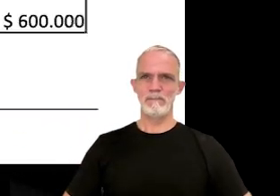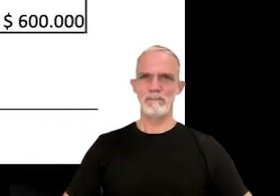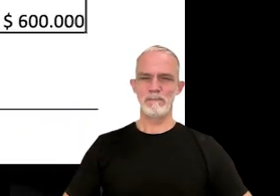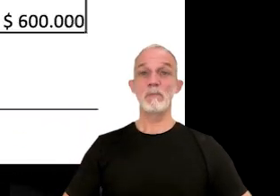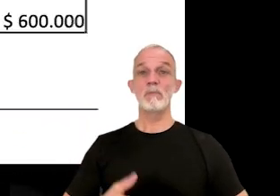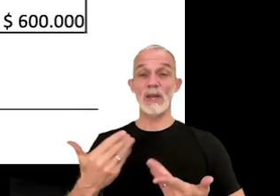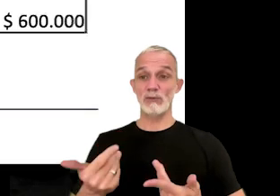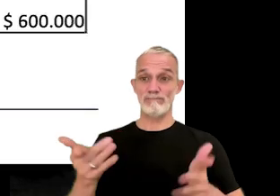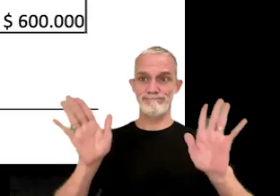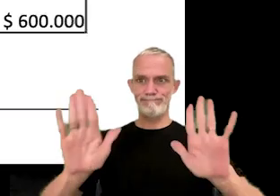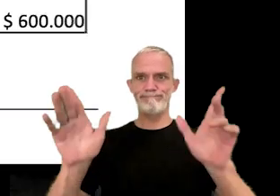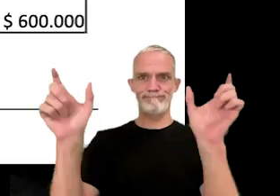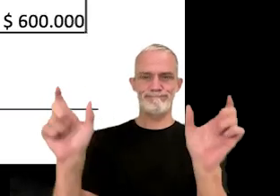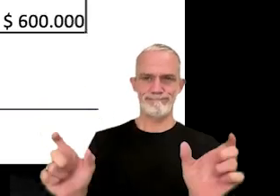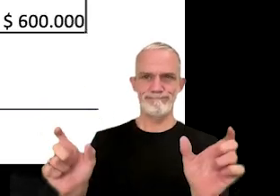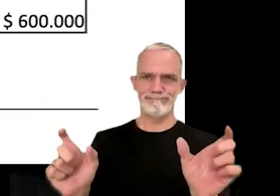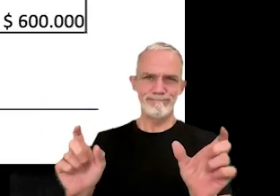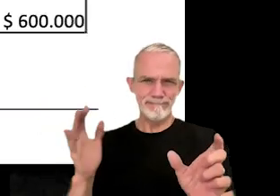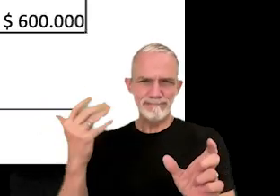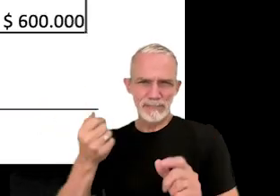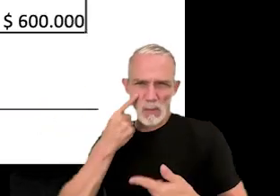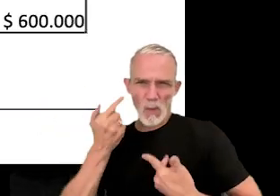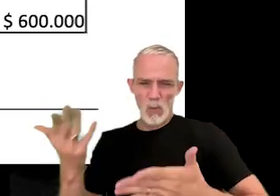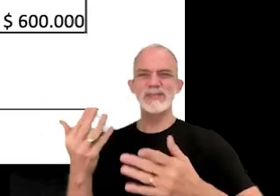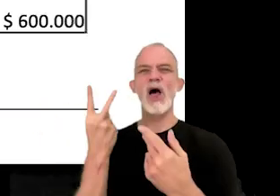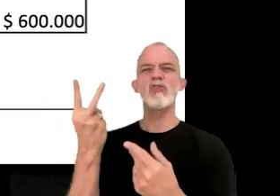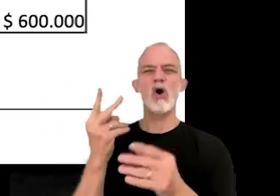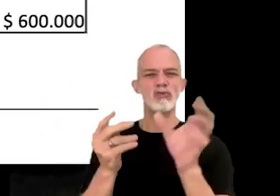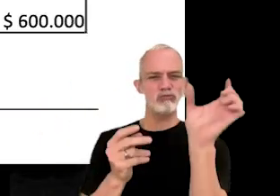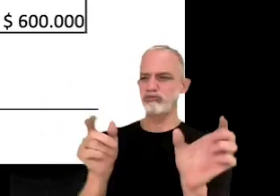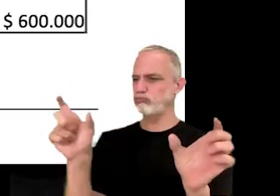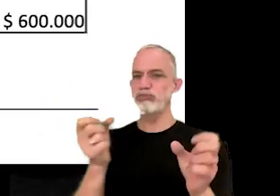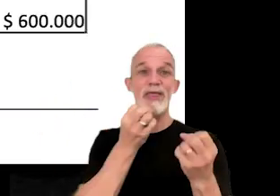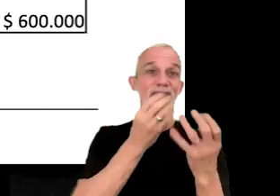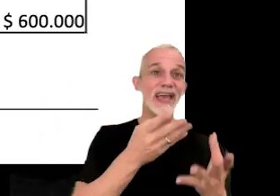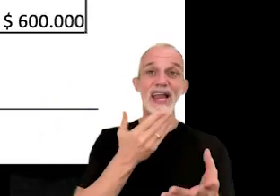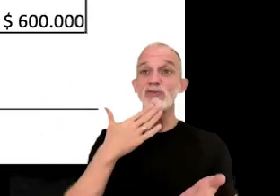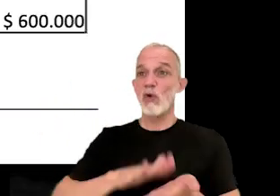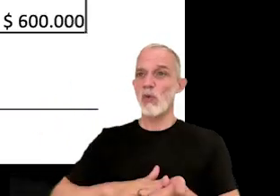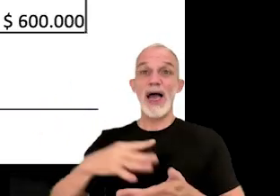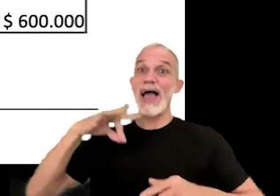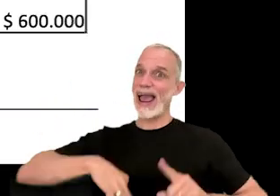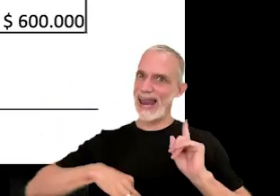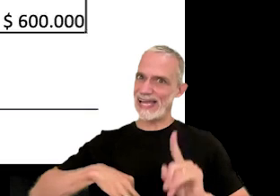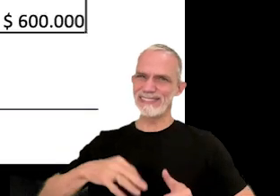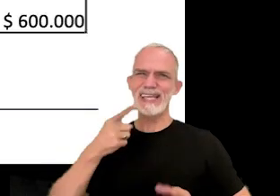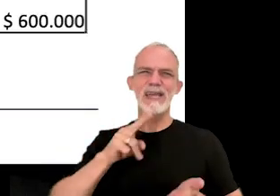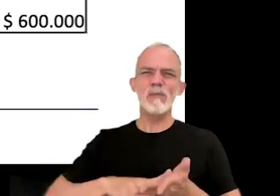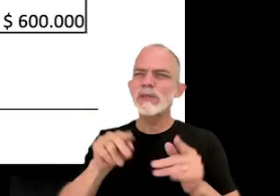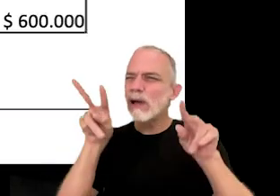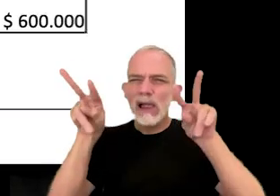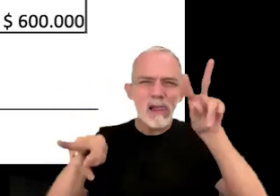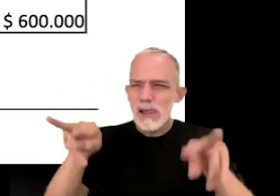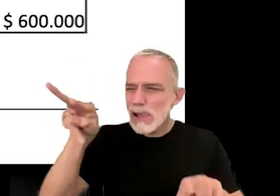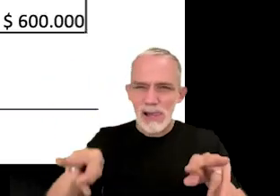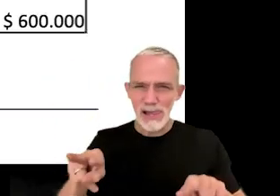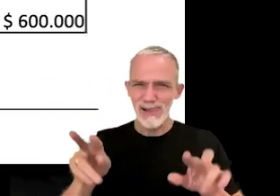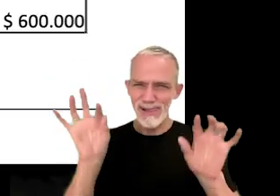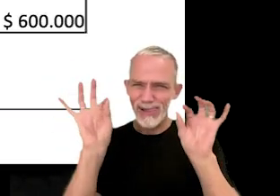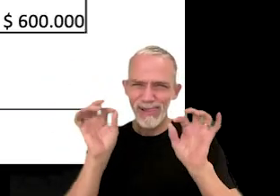Entonces, para esto yo traje, por ejemplo, 2 declaraciones juradas de ganancias, para verlo en mayor